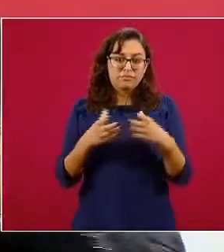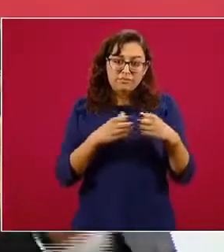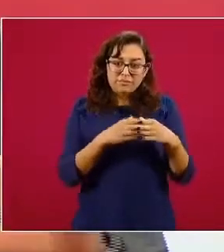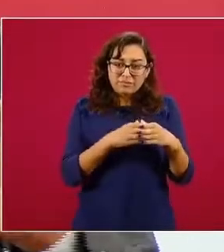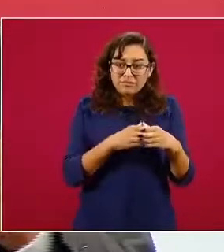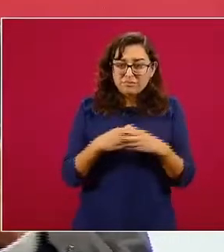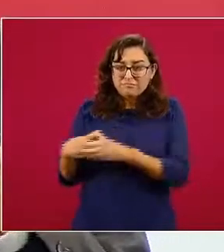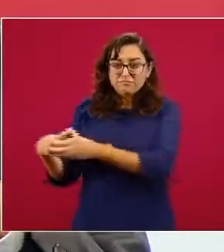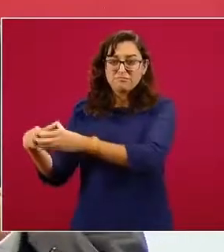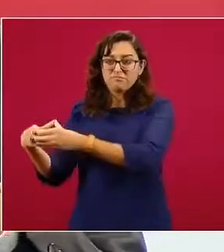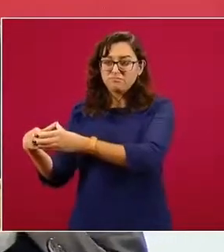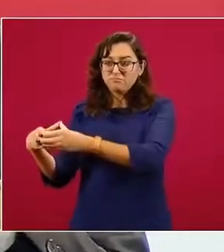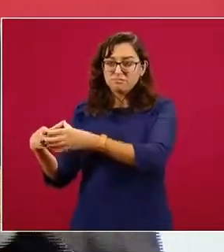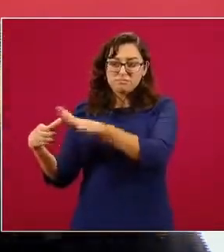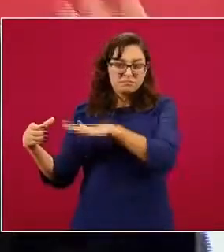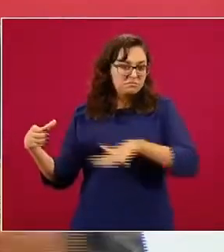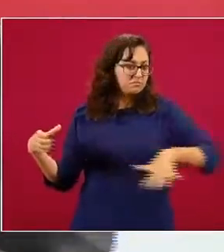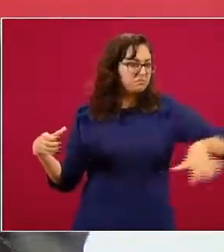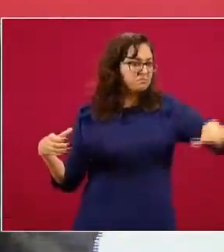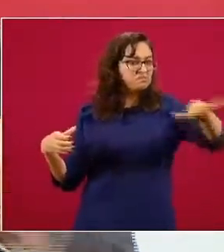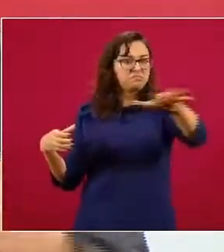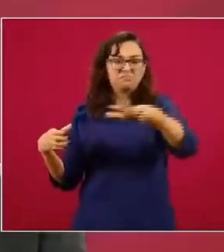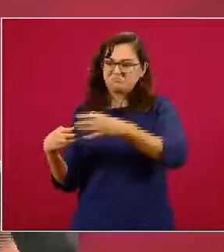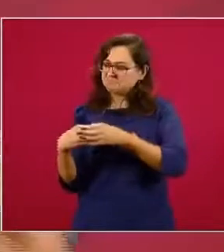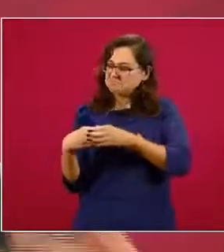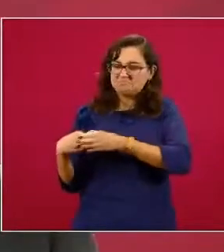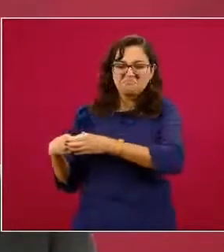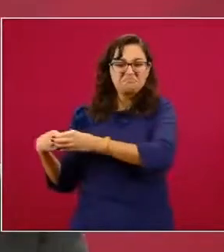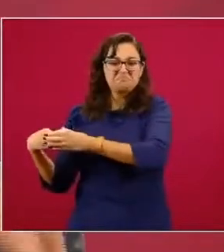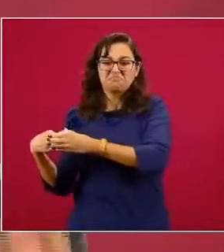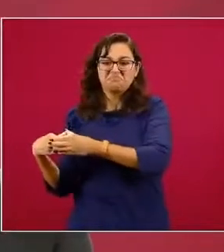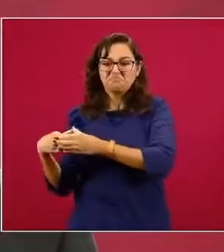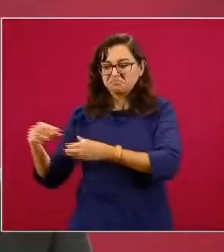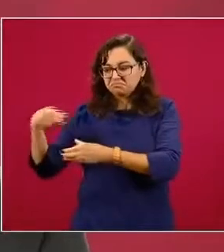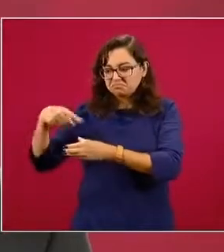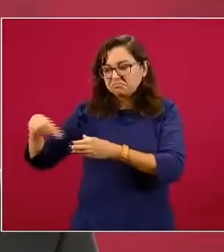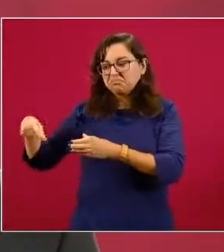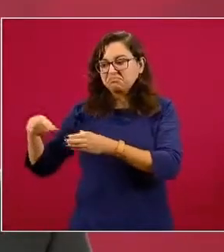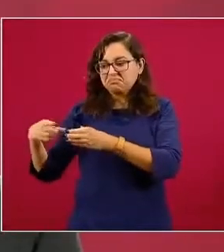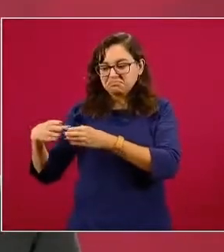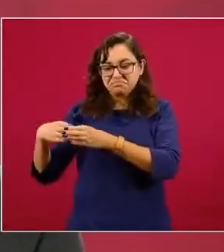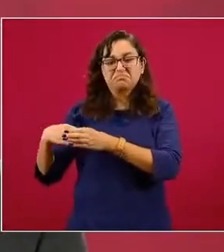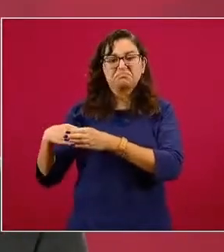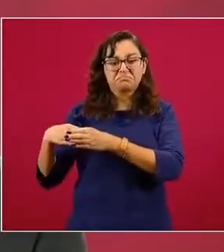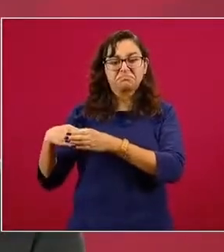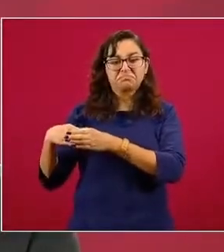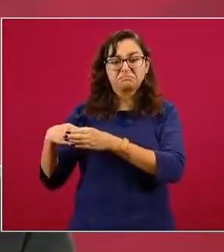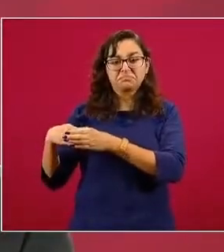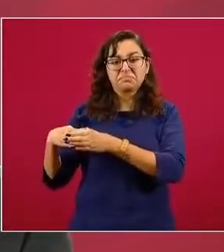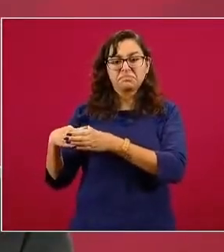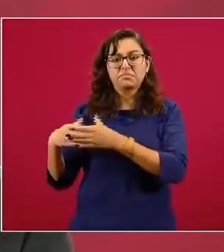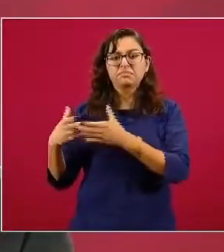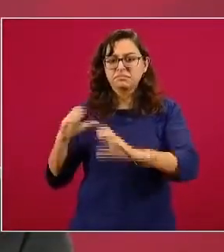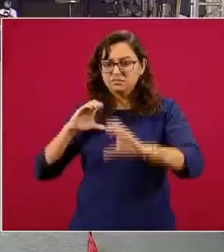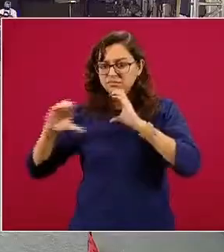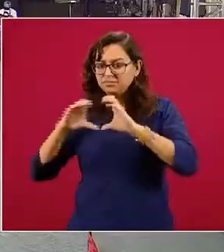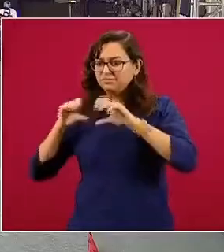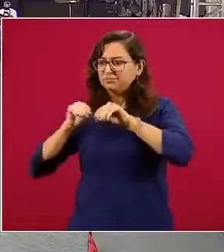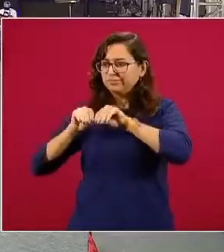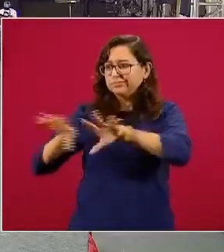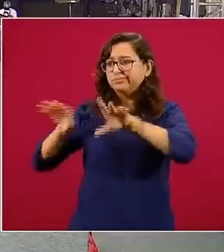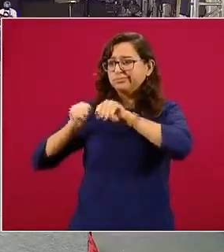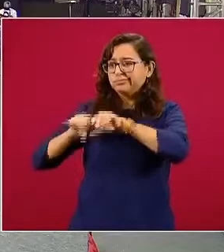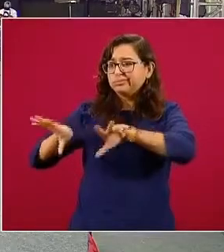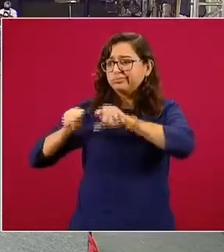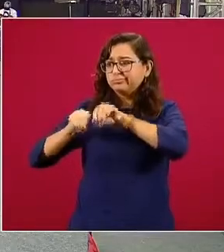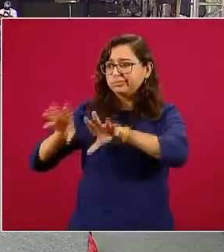mantienen marginales a la sociedad, a pesar de que puedan tener importante penetración a través de mecanismos de comunicación en redes